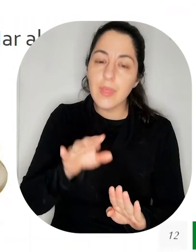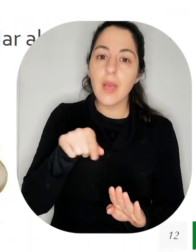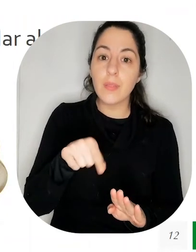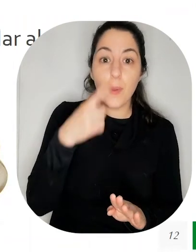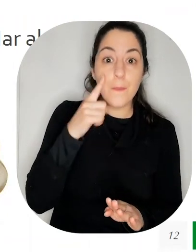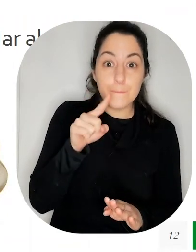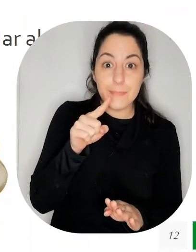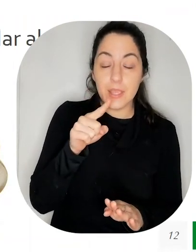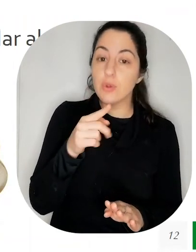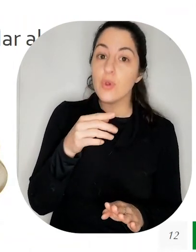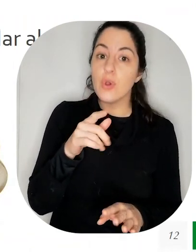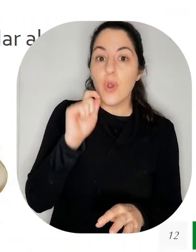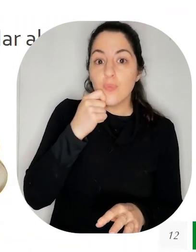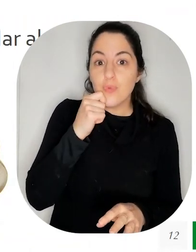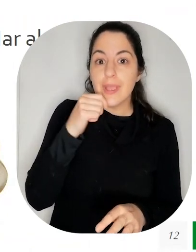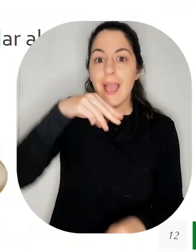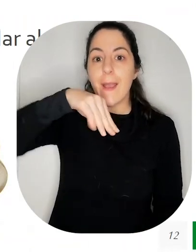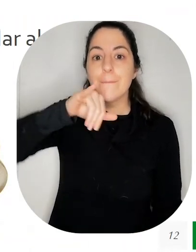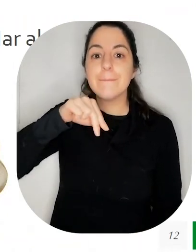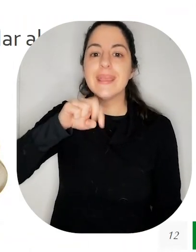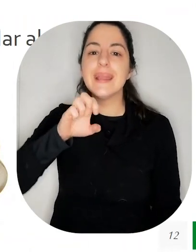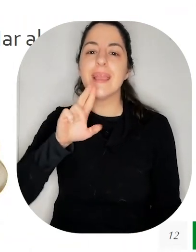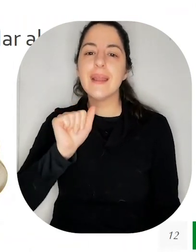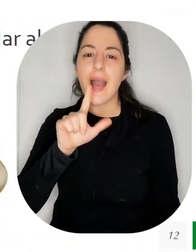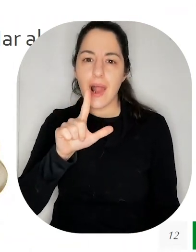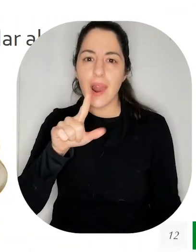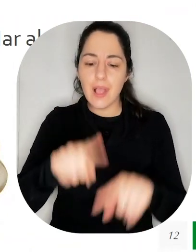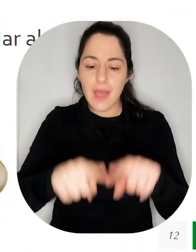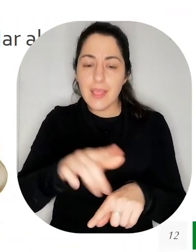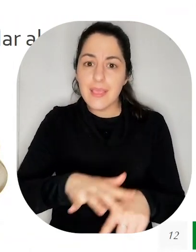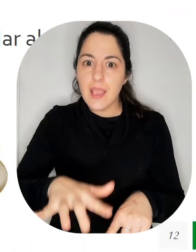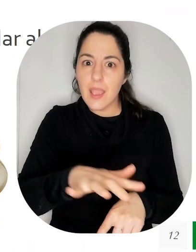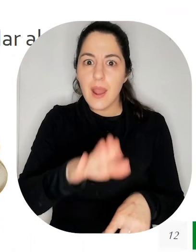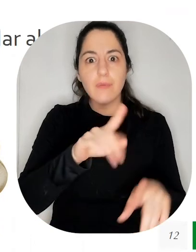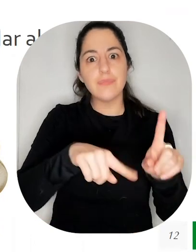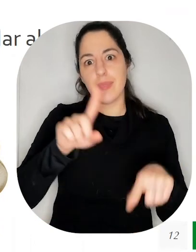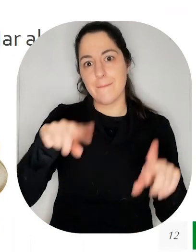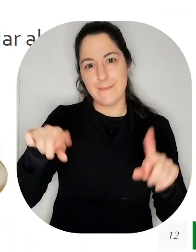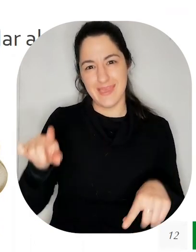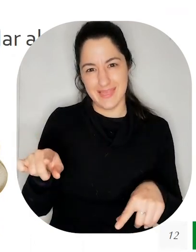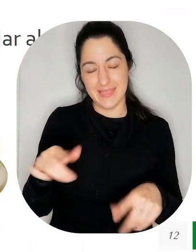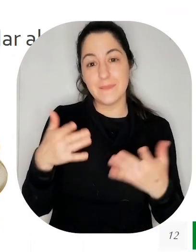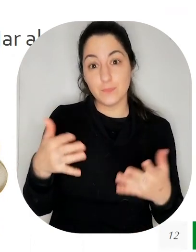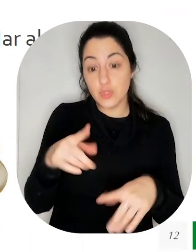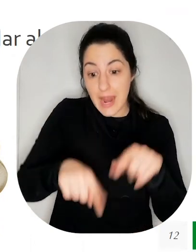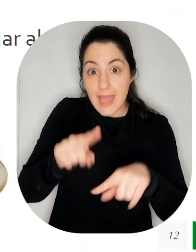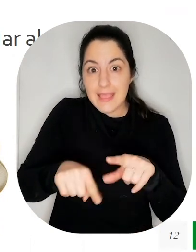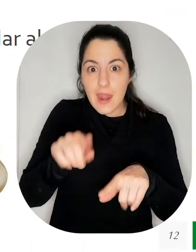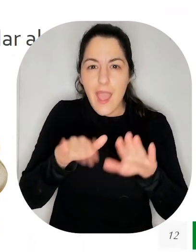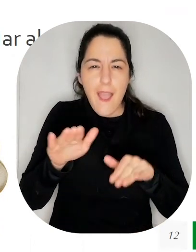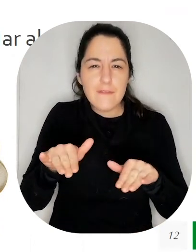propiedades, pero pueden variar la cantidad de minerales según el sustrato que tenemos y también tienen una capacidad de absorber